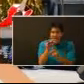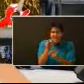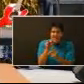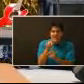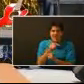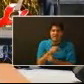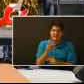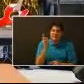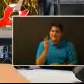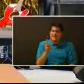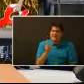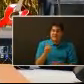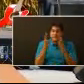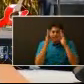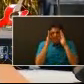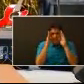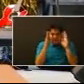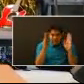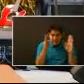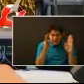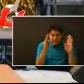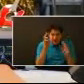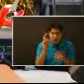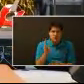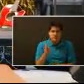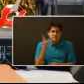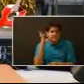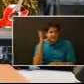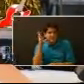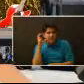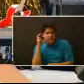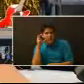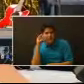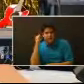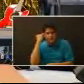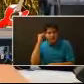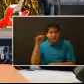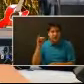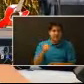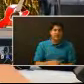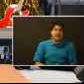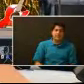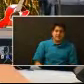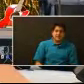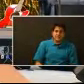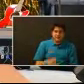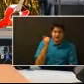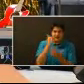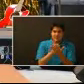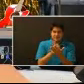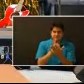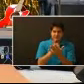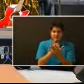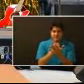estar atendiendo, que puedan estar oyendo inteligentemente. ¿Amén?